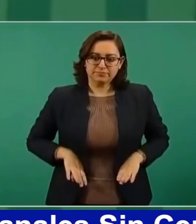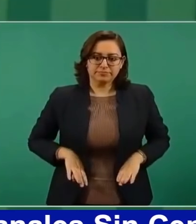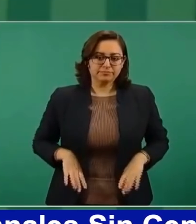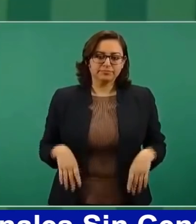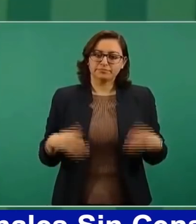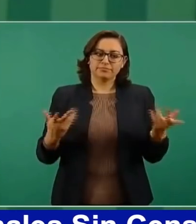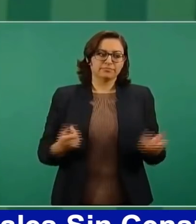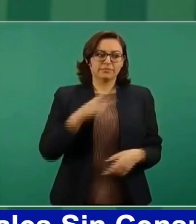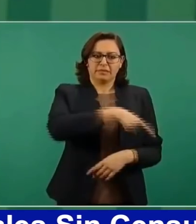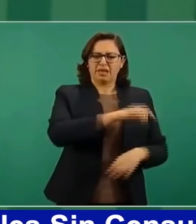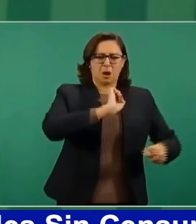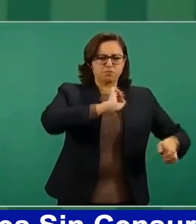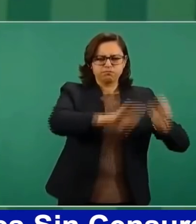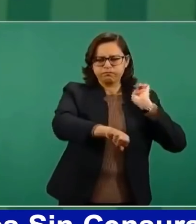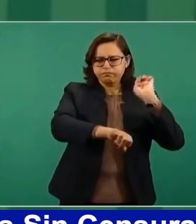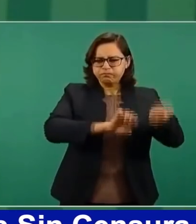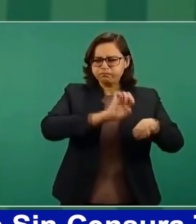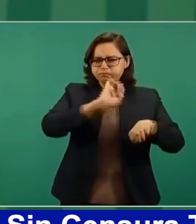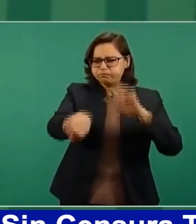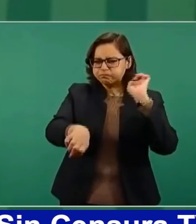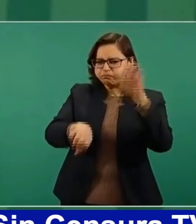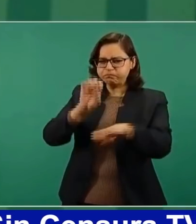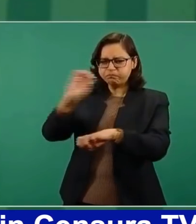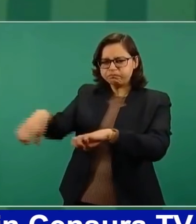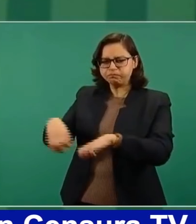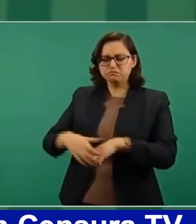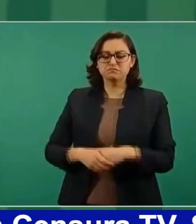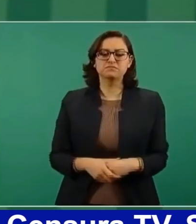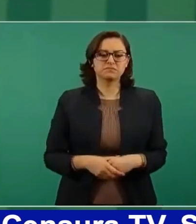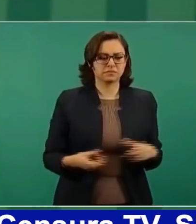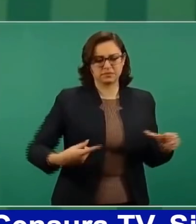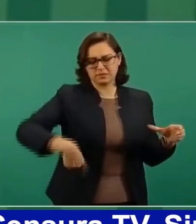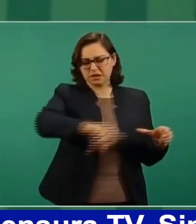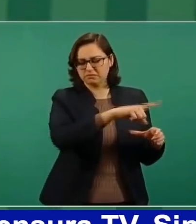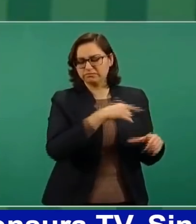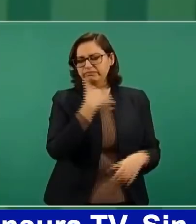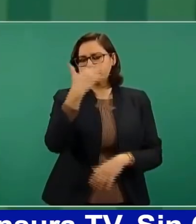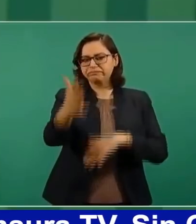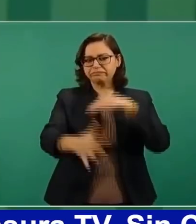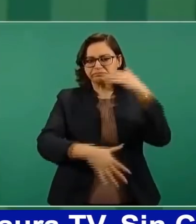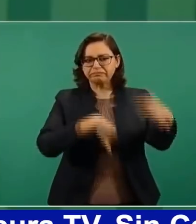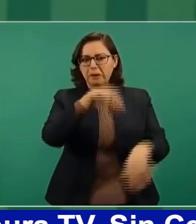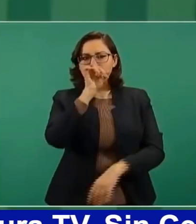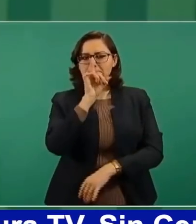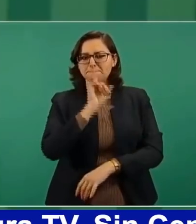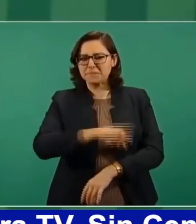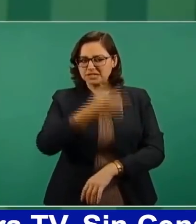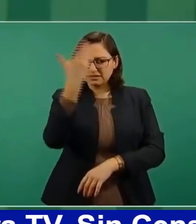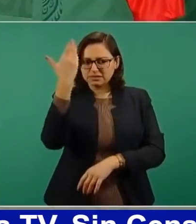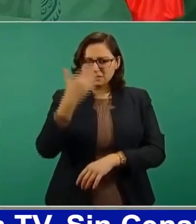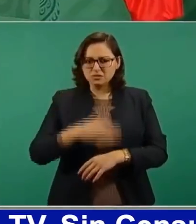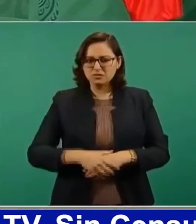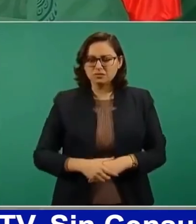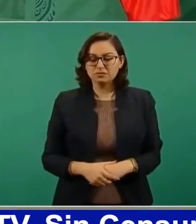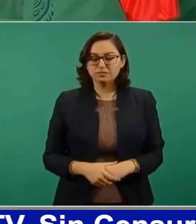Engañaron estos tecnócratas corruptos, mentirosos.